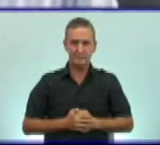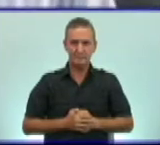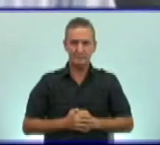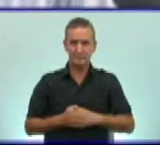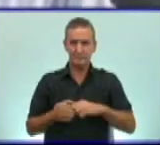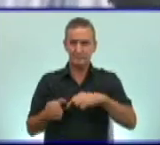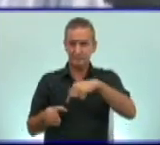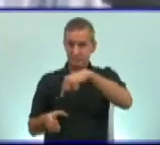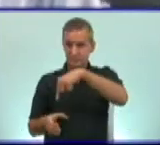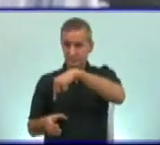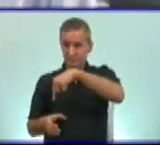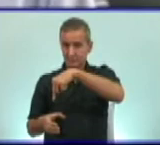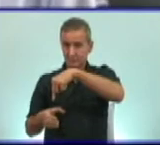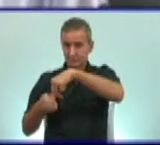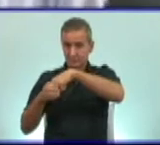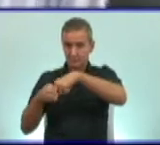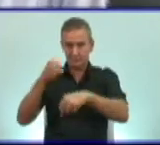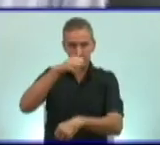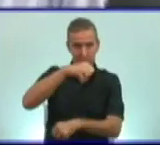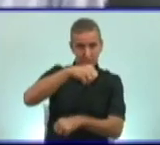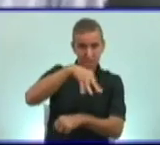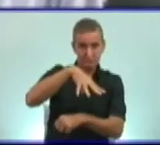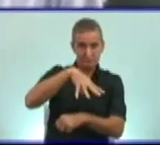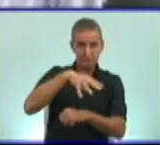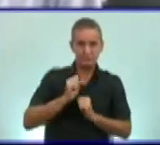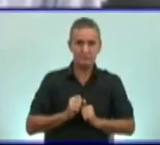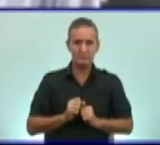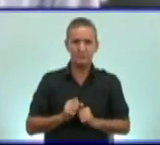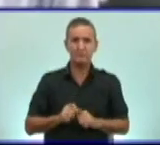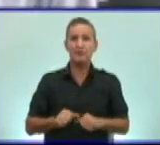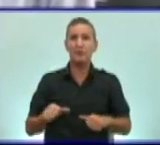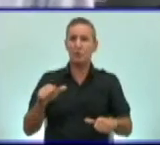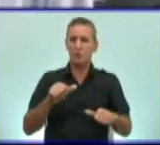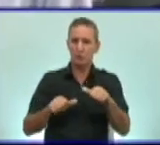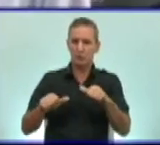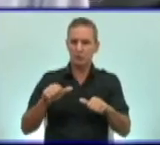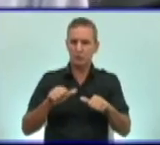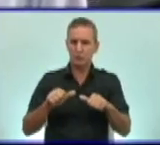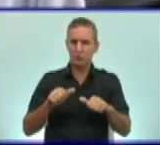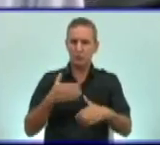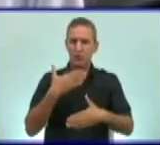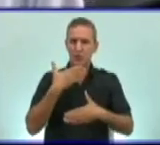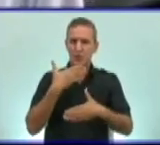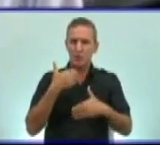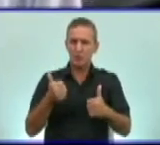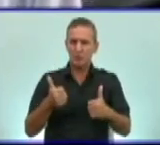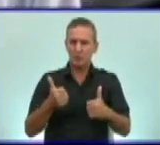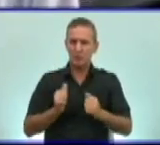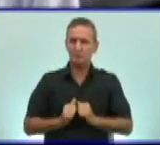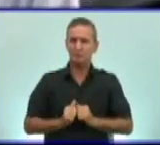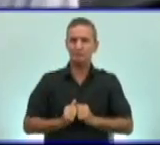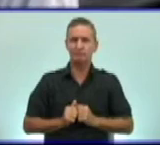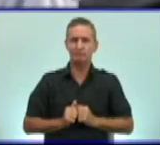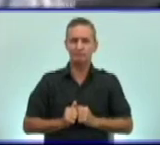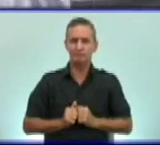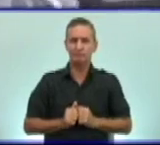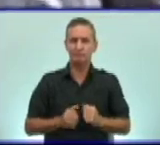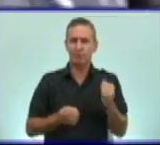¿Vieron cómo se encendió el bombillo? Claro, porque era una disolución de hidróxido de sodio 1 mol por litro, que es un electrolito